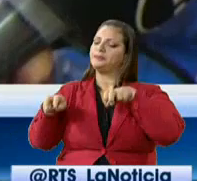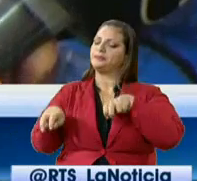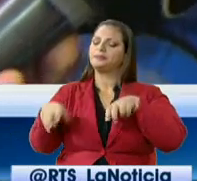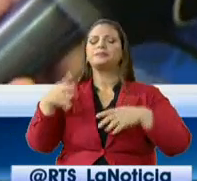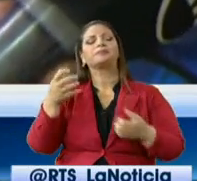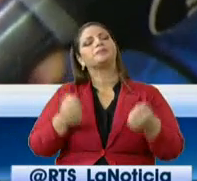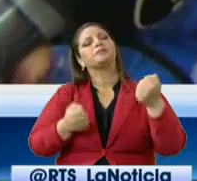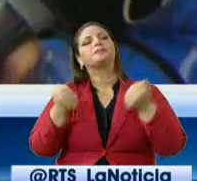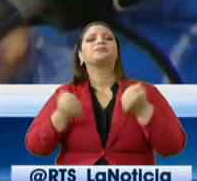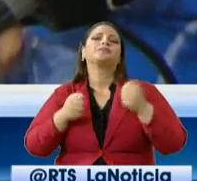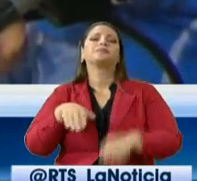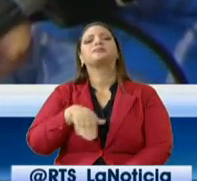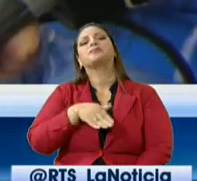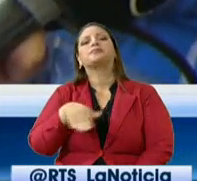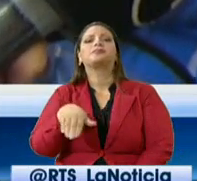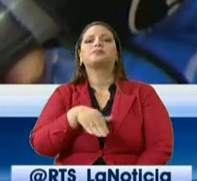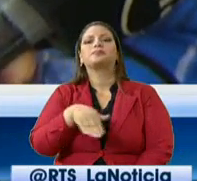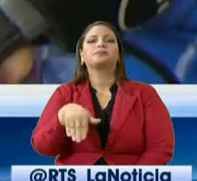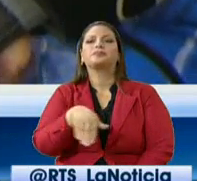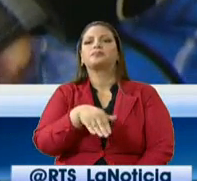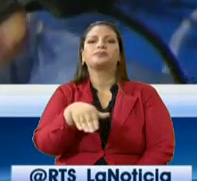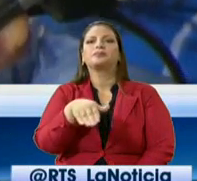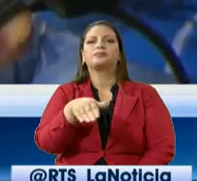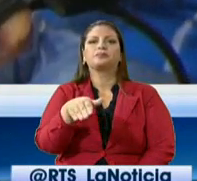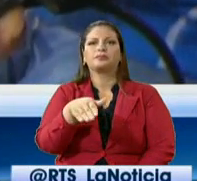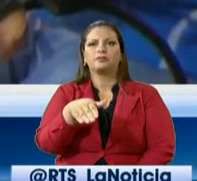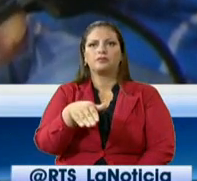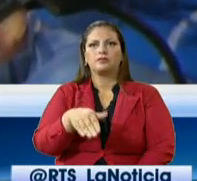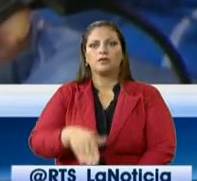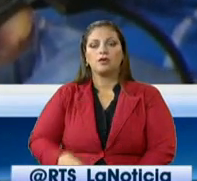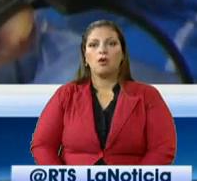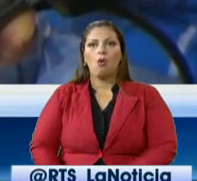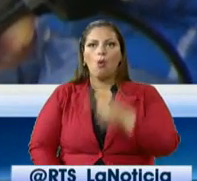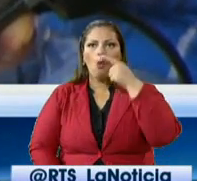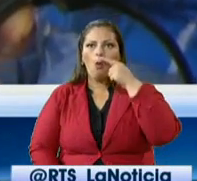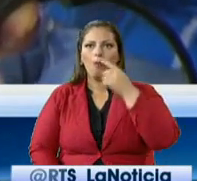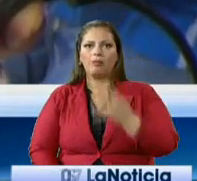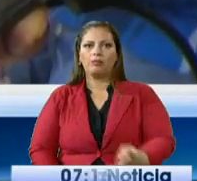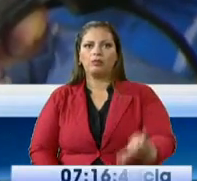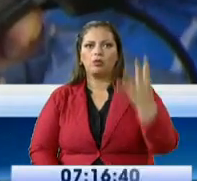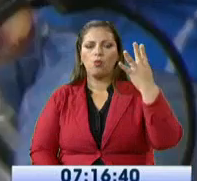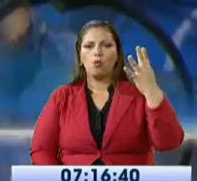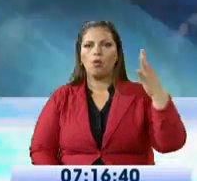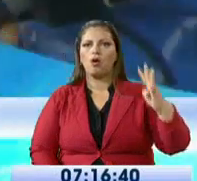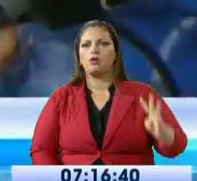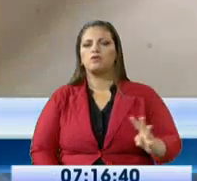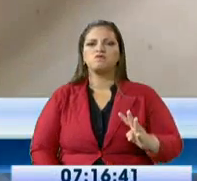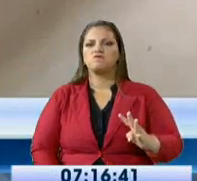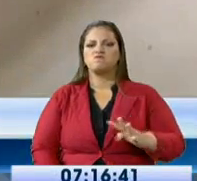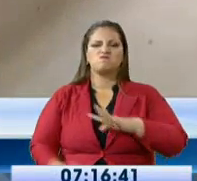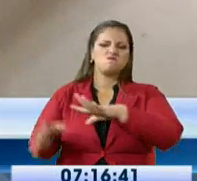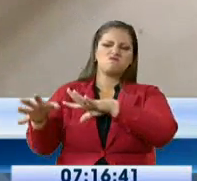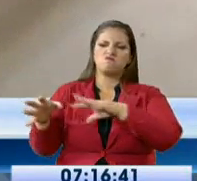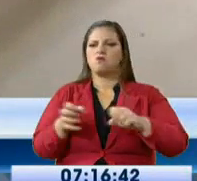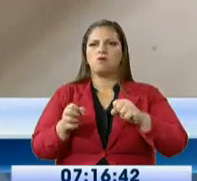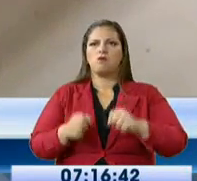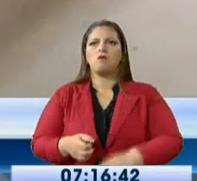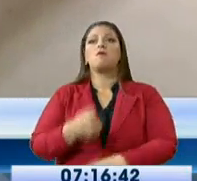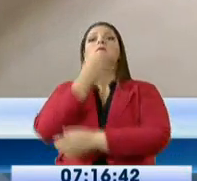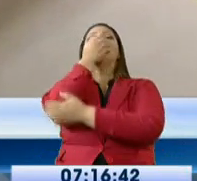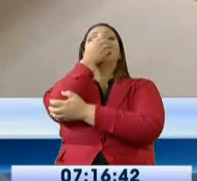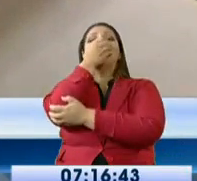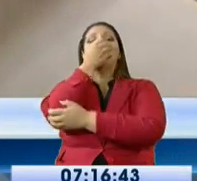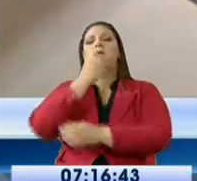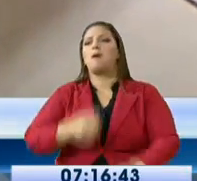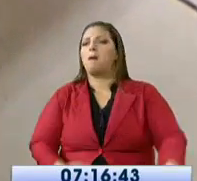pegaron 6 cachazos en la cabeza, le partieron la cabeza. Pero gracias a Dios no pasó el daño a mi vida. 2 a 3 armas tenía.